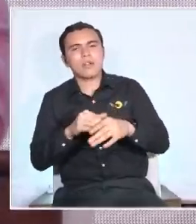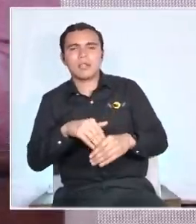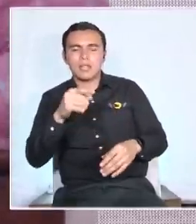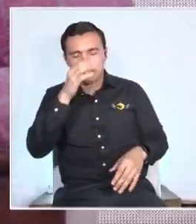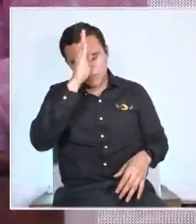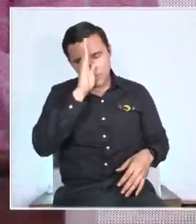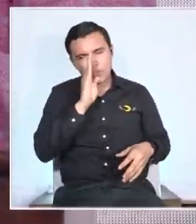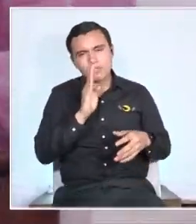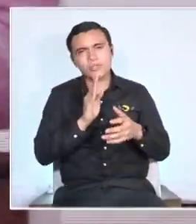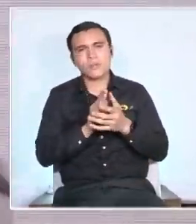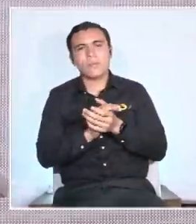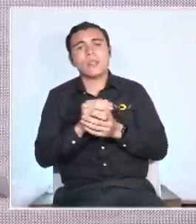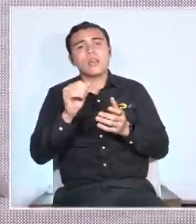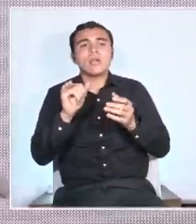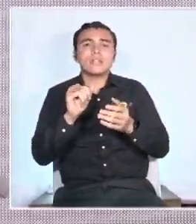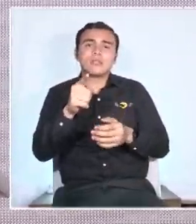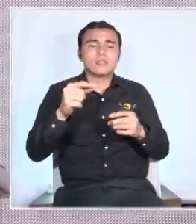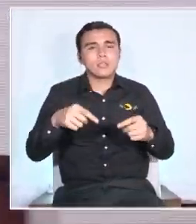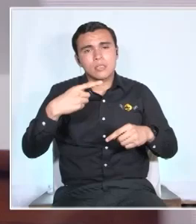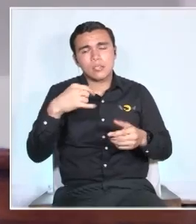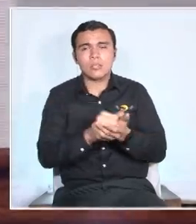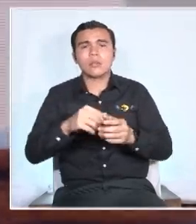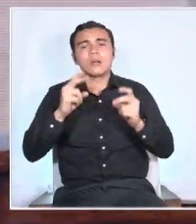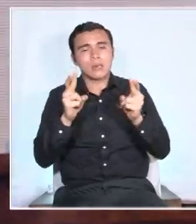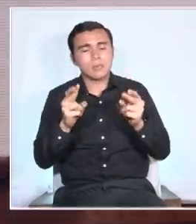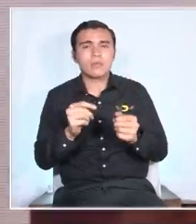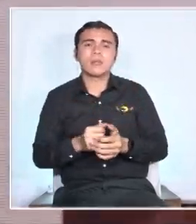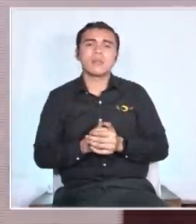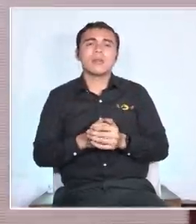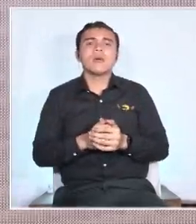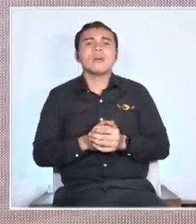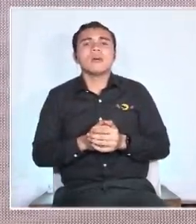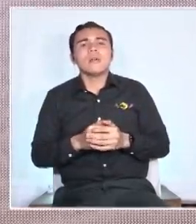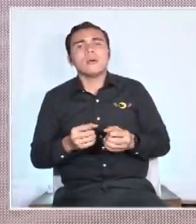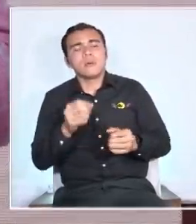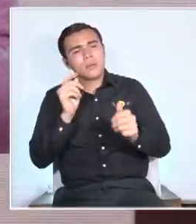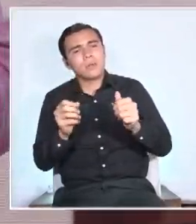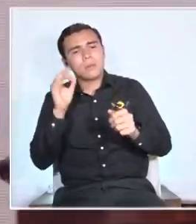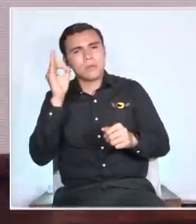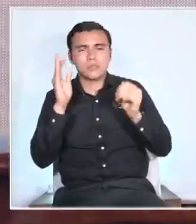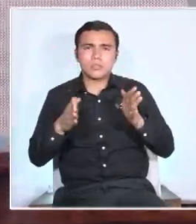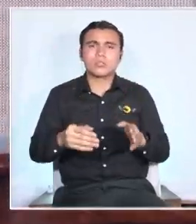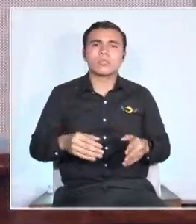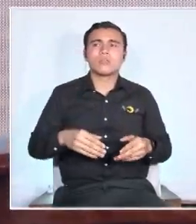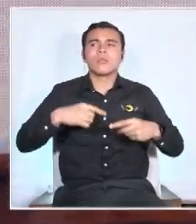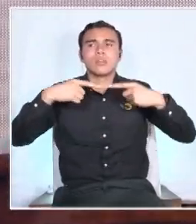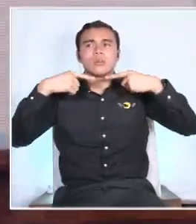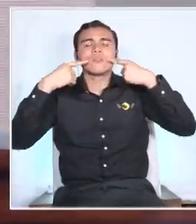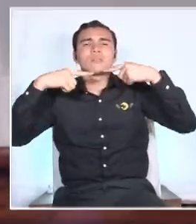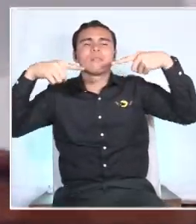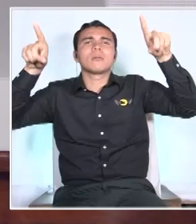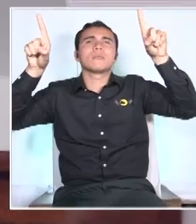Dios. Te digo algo rápidamente: un pastor muy famoso en Estados Unidos,